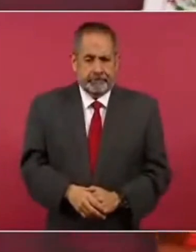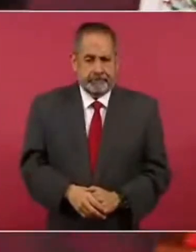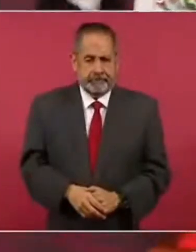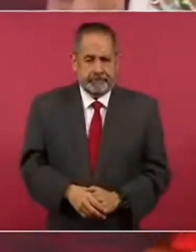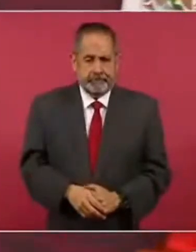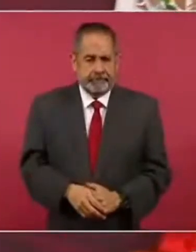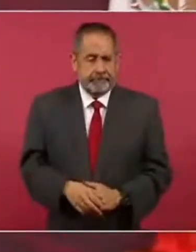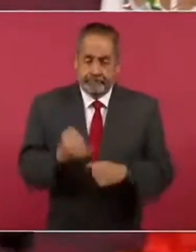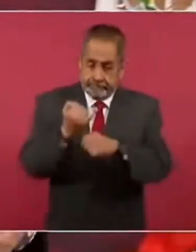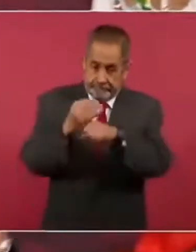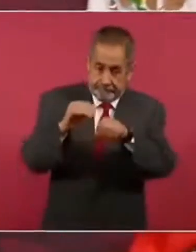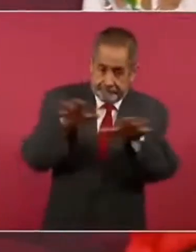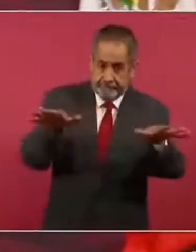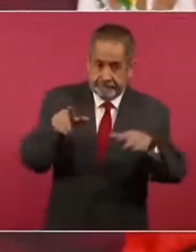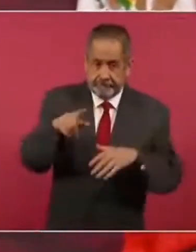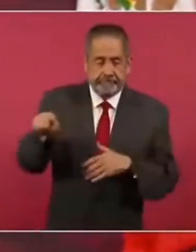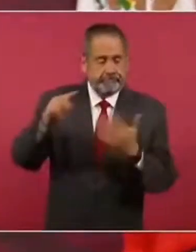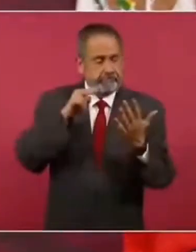Para que cada quien